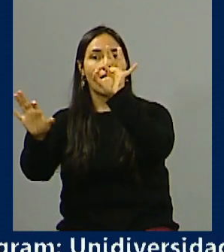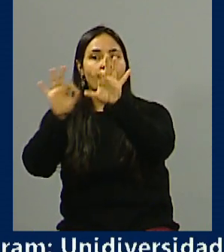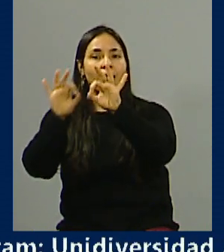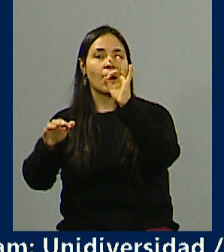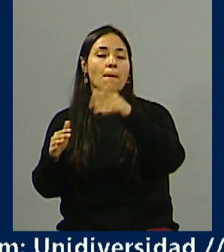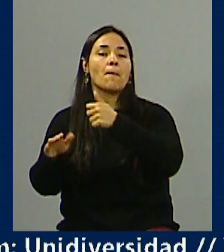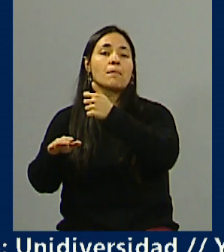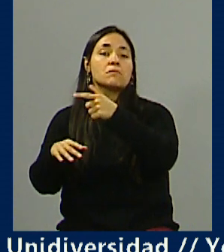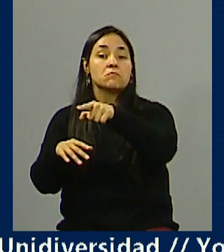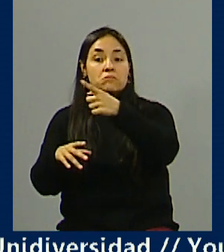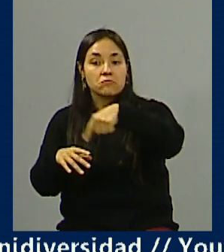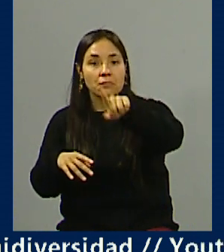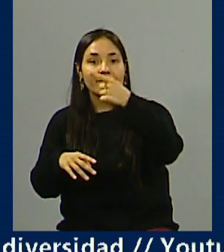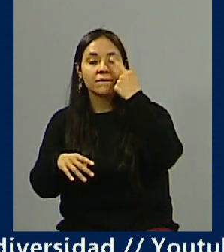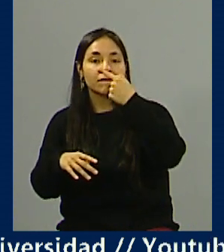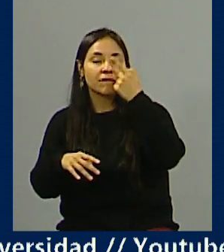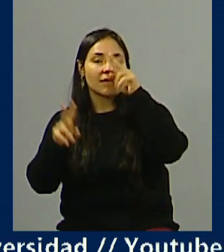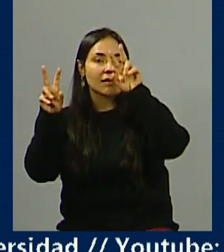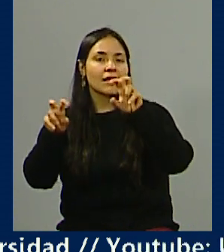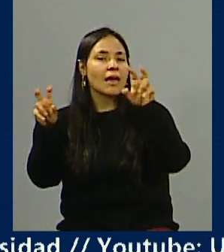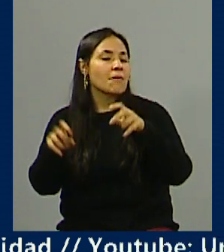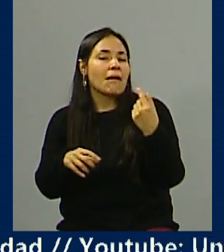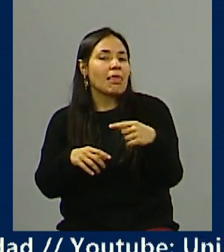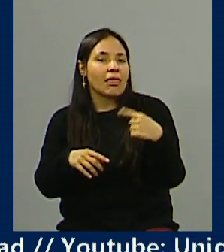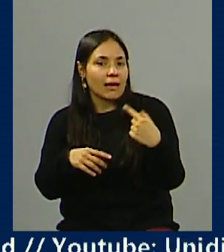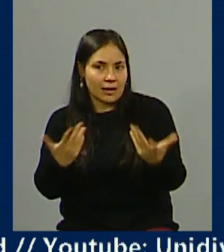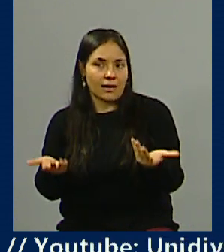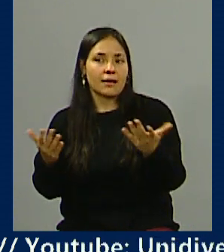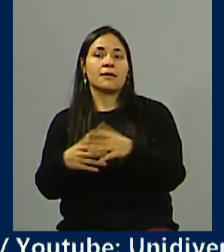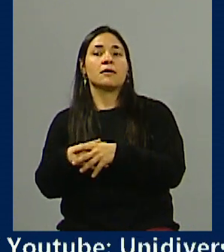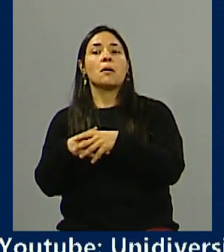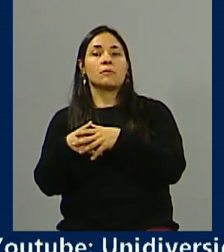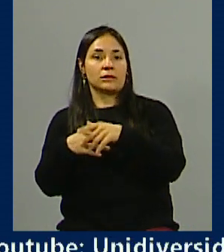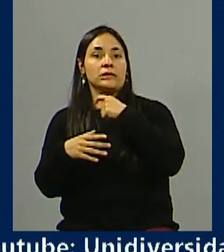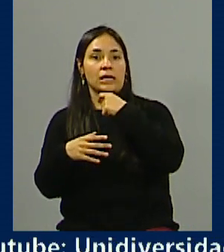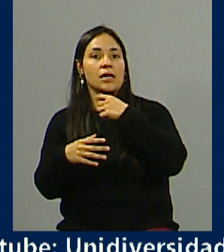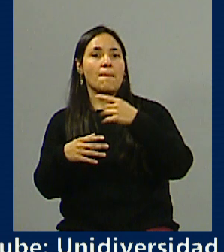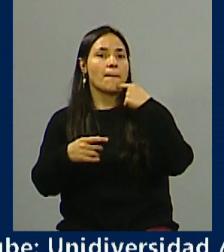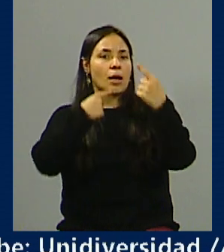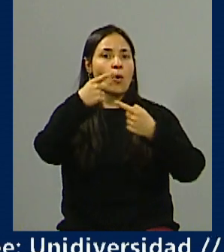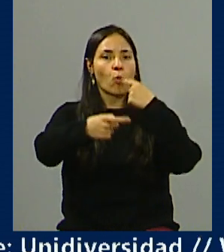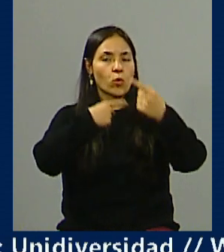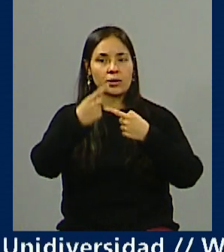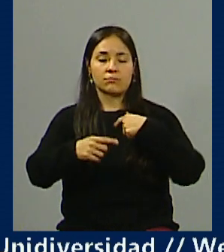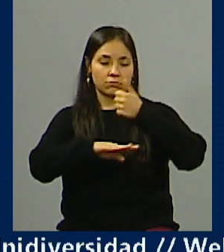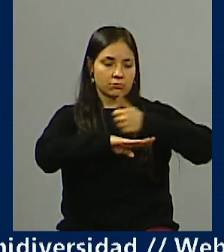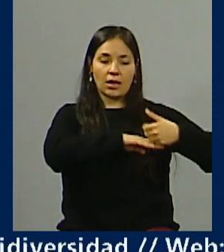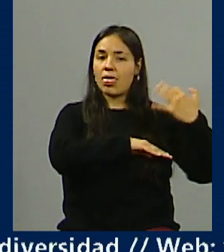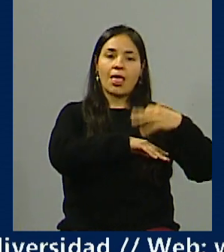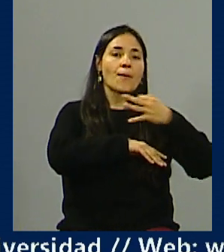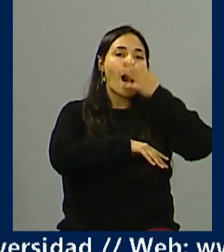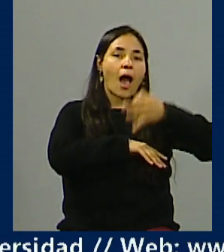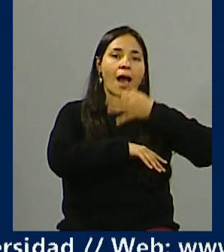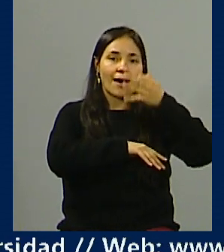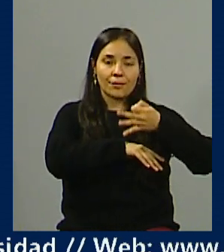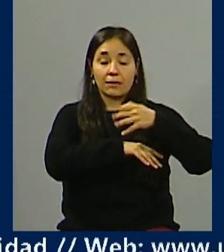participara por qué temas le interesaban, además de esto que veíamos, que se tuvieran en cuenta y que los candidatos pudieran explayarse.